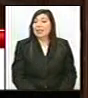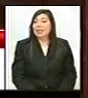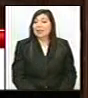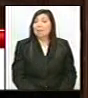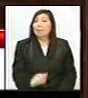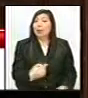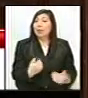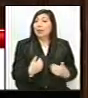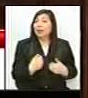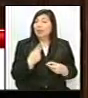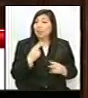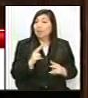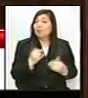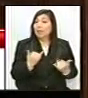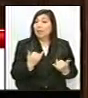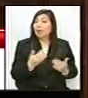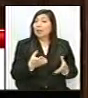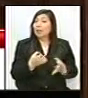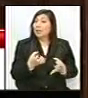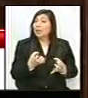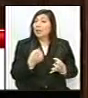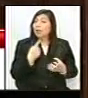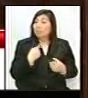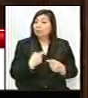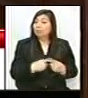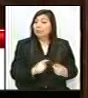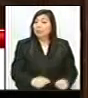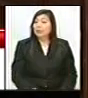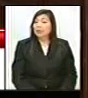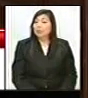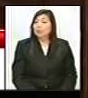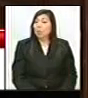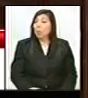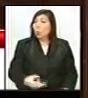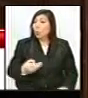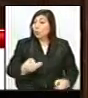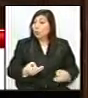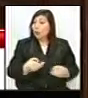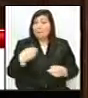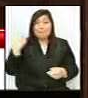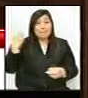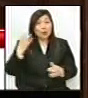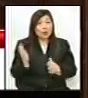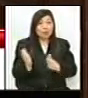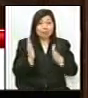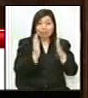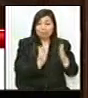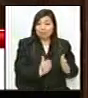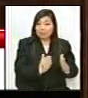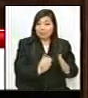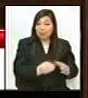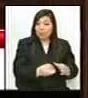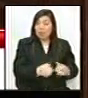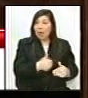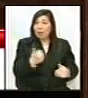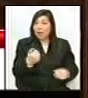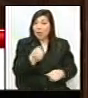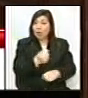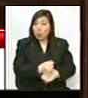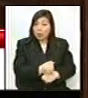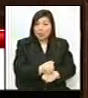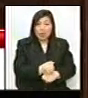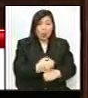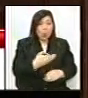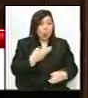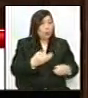Pero hay que tener en cuenta lo siguiente, y acá quiero hacer una distinción. Una cosa es el juicio político y otra cosa es el antejuicio político. Y ustedes